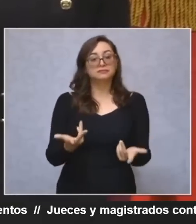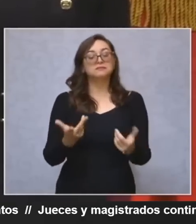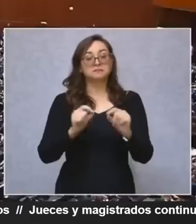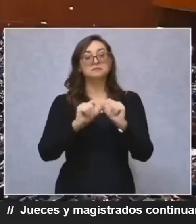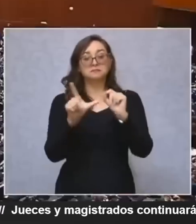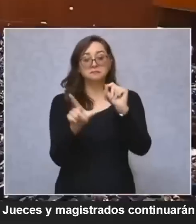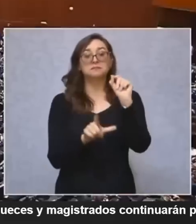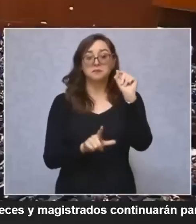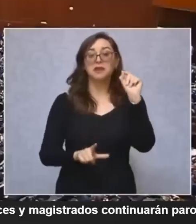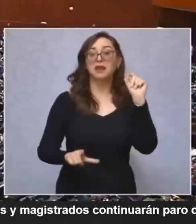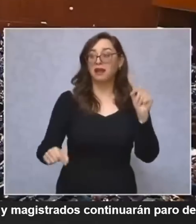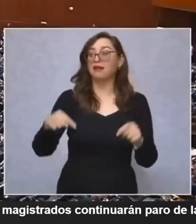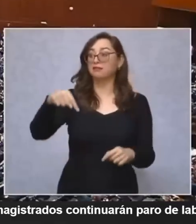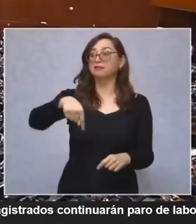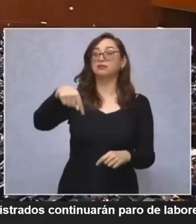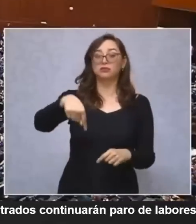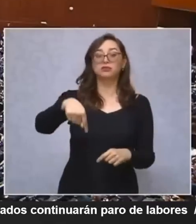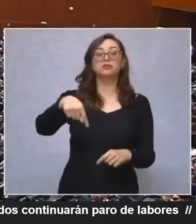es